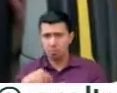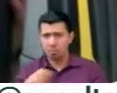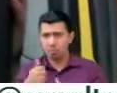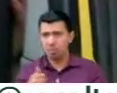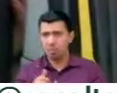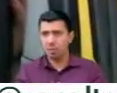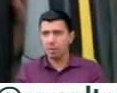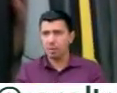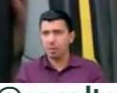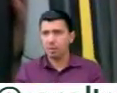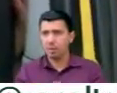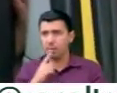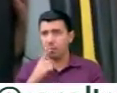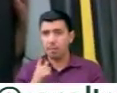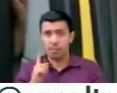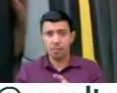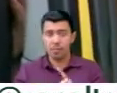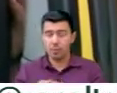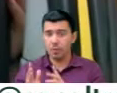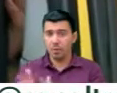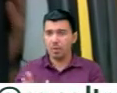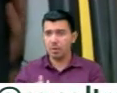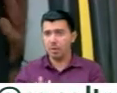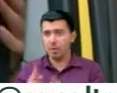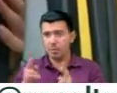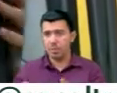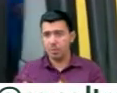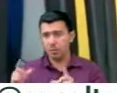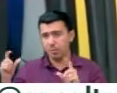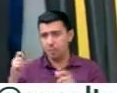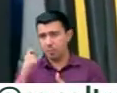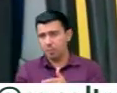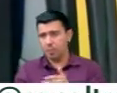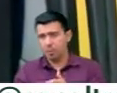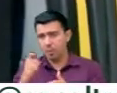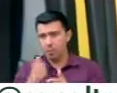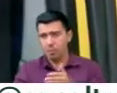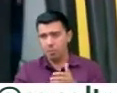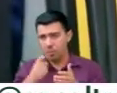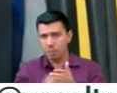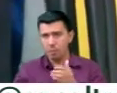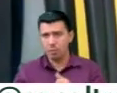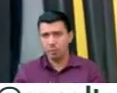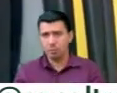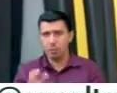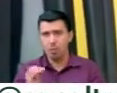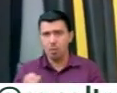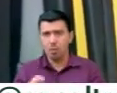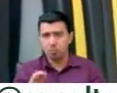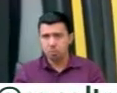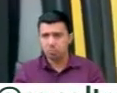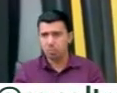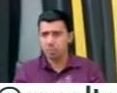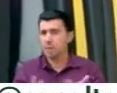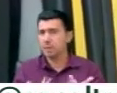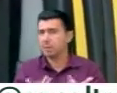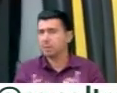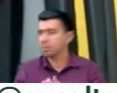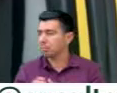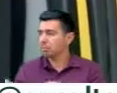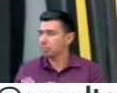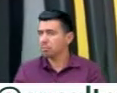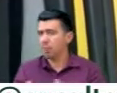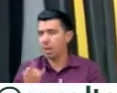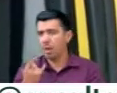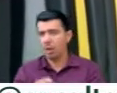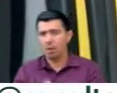Realmente uno no puede dejar ninguna carrera en ningún lado porque ya realmente le hacen una multa a uno o se paran un sitio también a esperar a alguien a una carrera que lo están